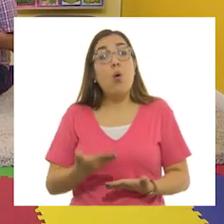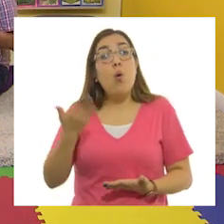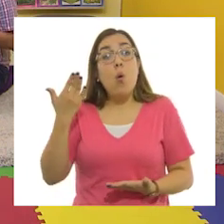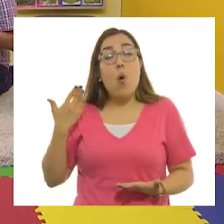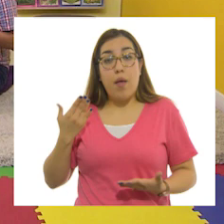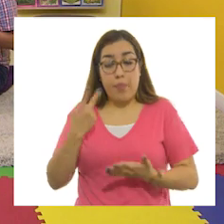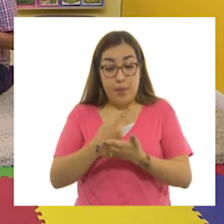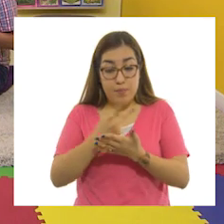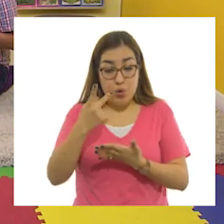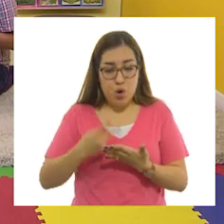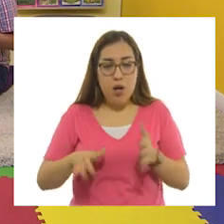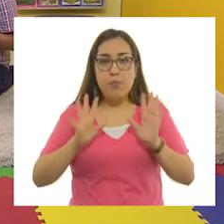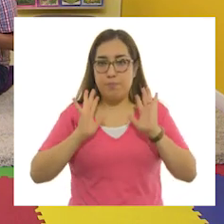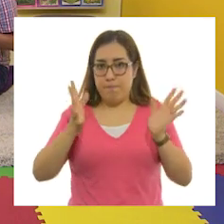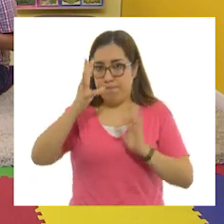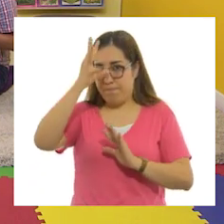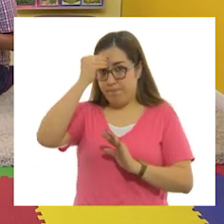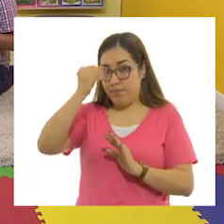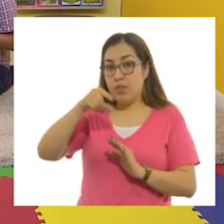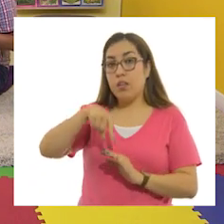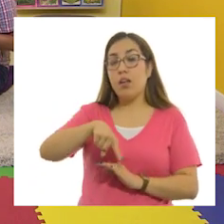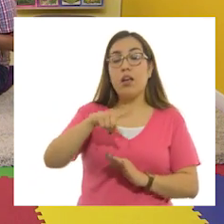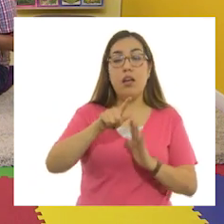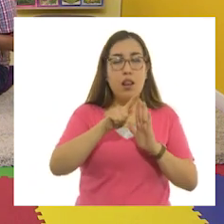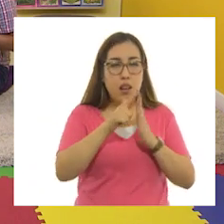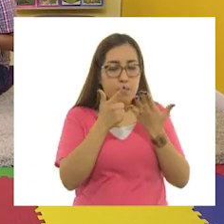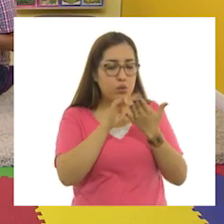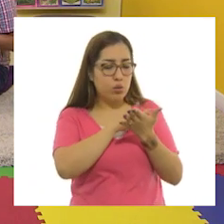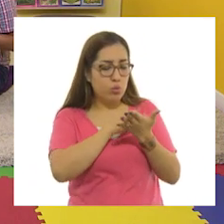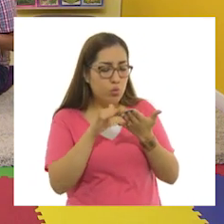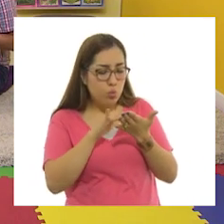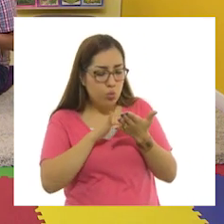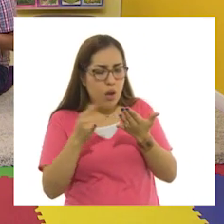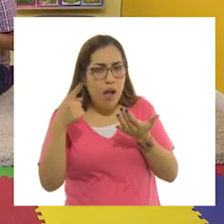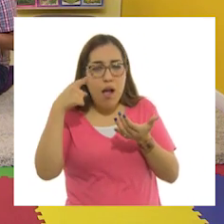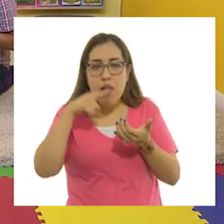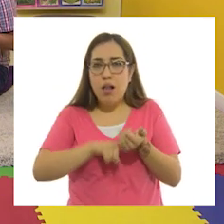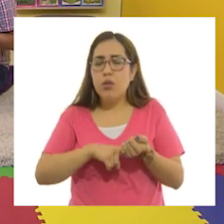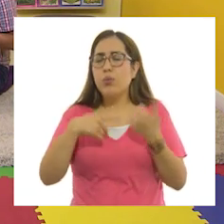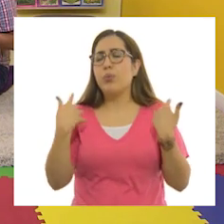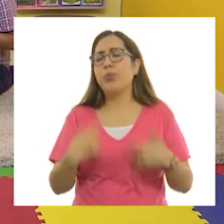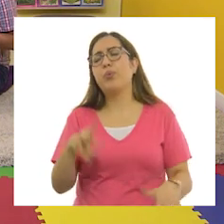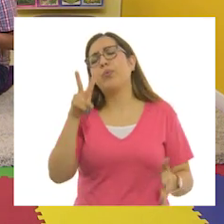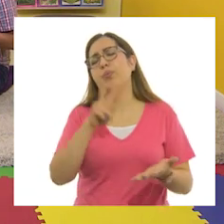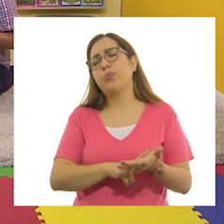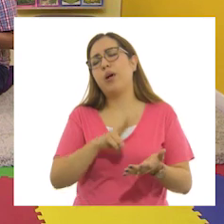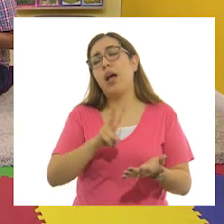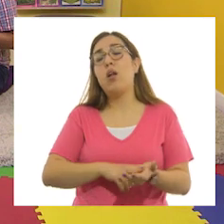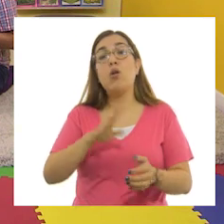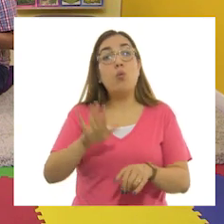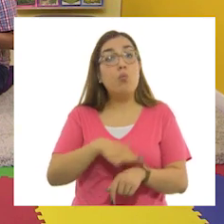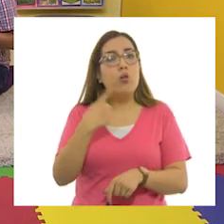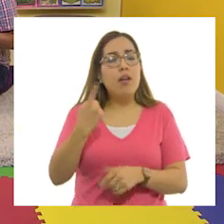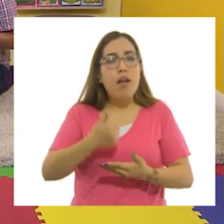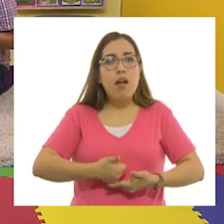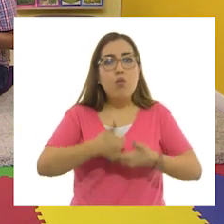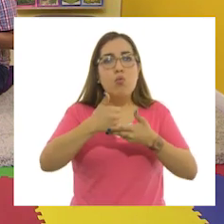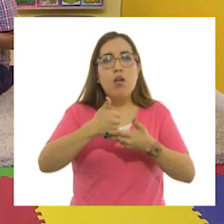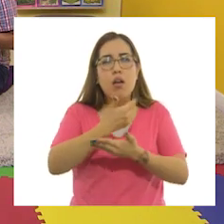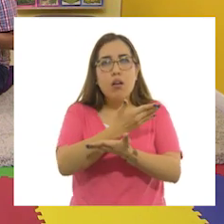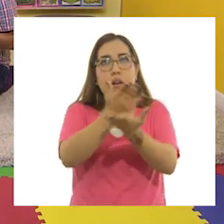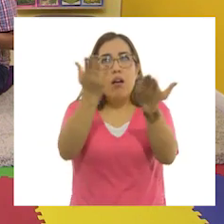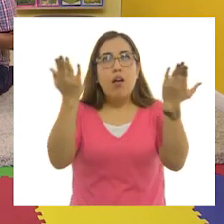que la literatura tiene un gran valor en la vida de las niñas y los niños pues les ayuda a comprender el mundo que les rodea y